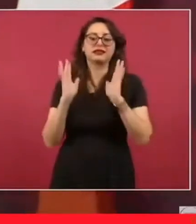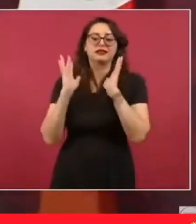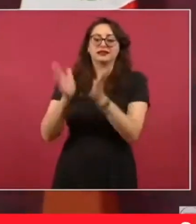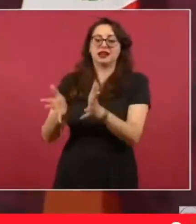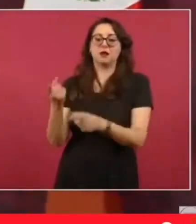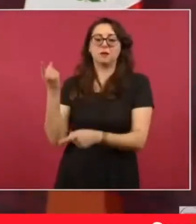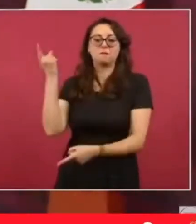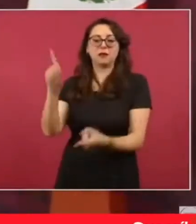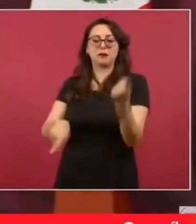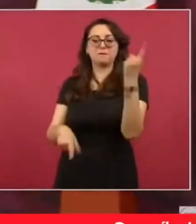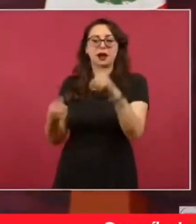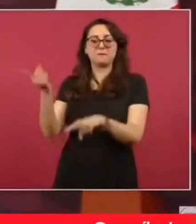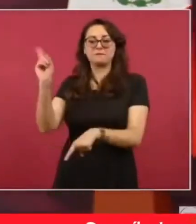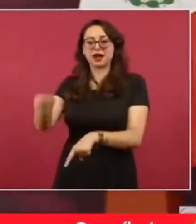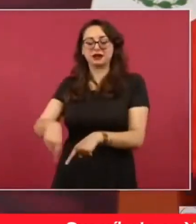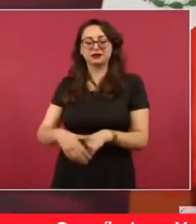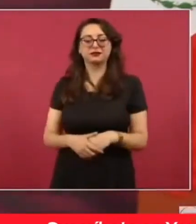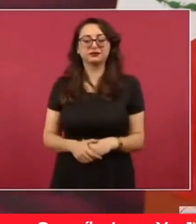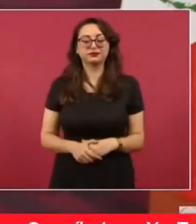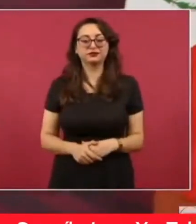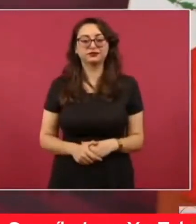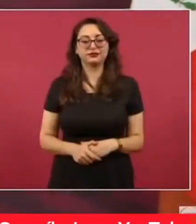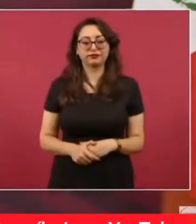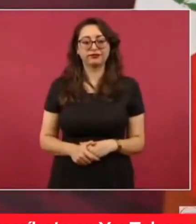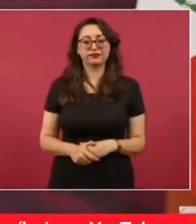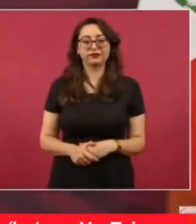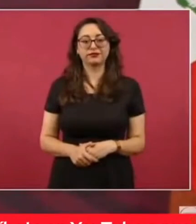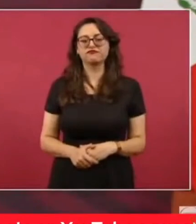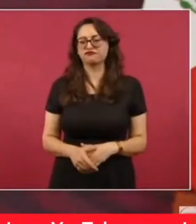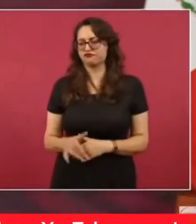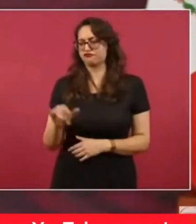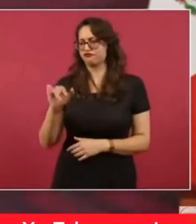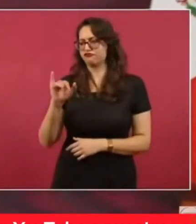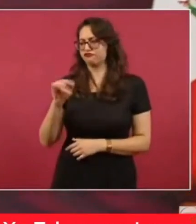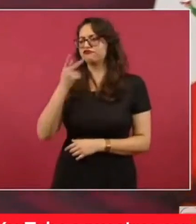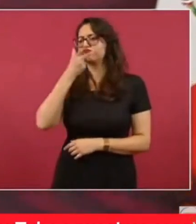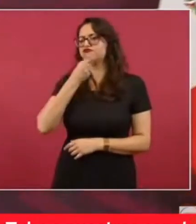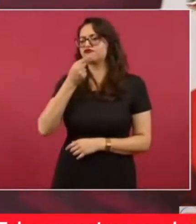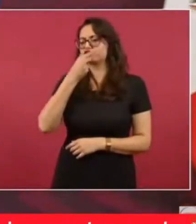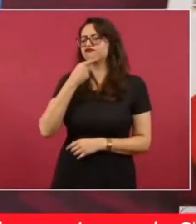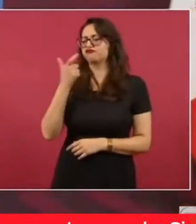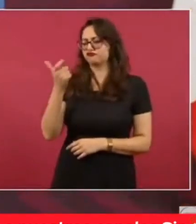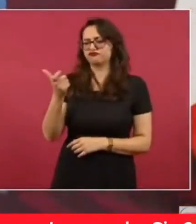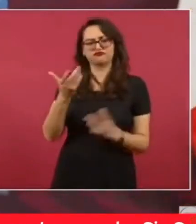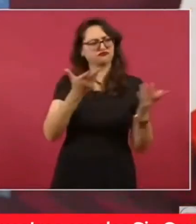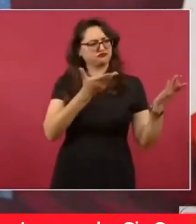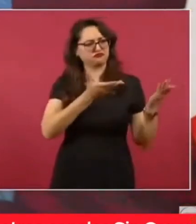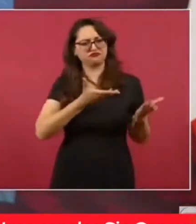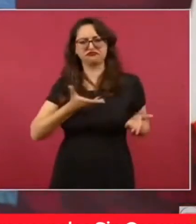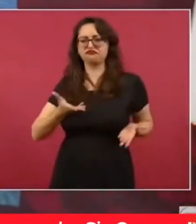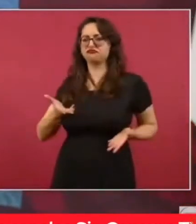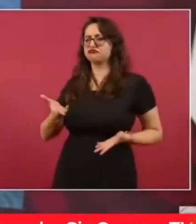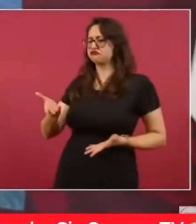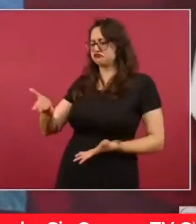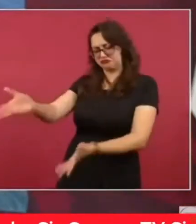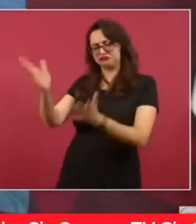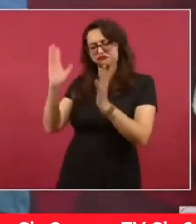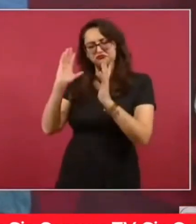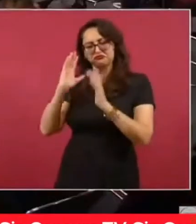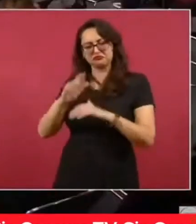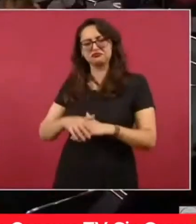y lo que les dice el hacendado es todo eso se los doy no me devuelvan nada el dinero